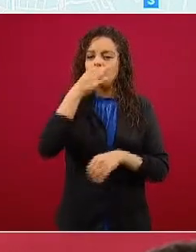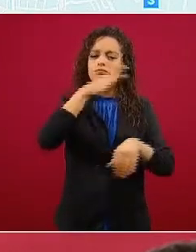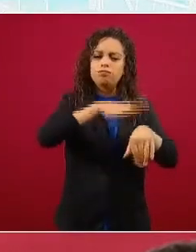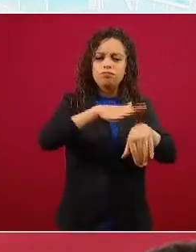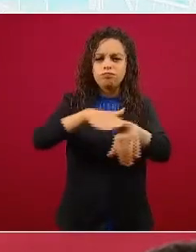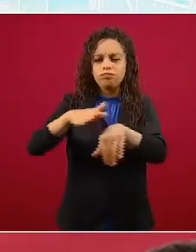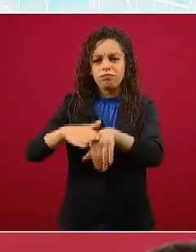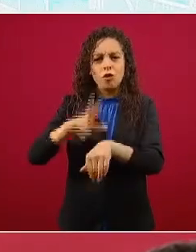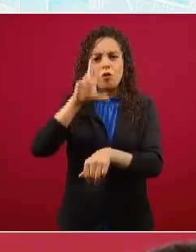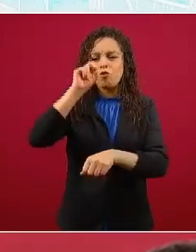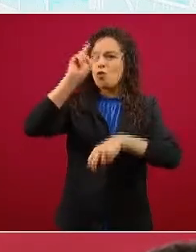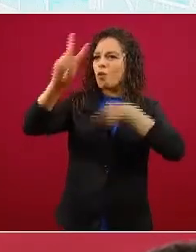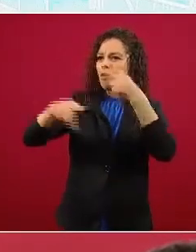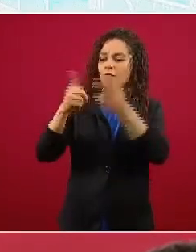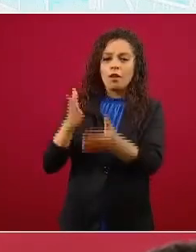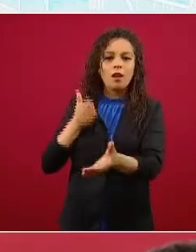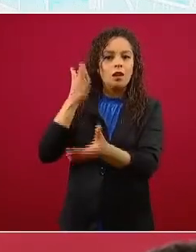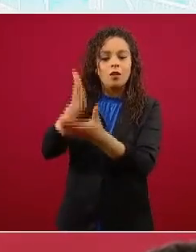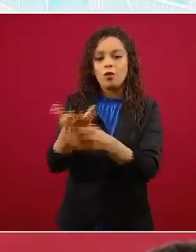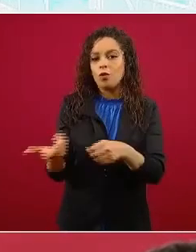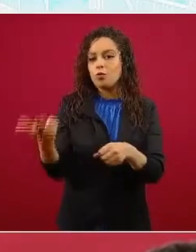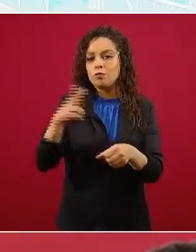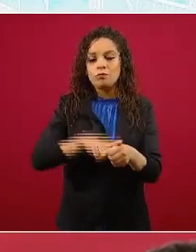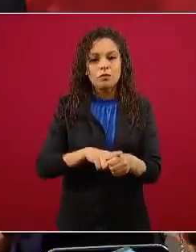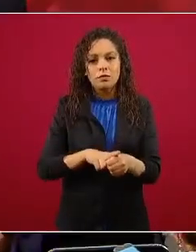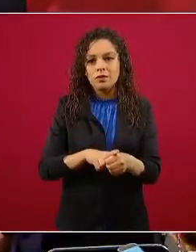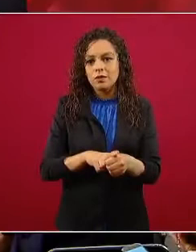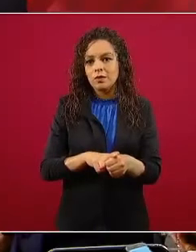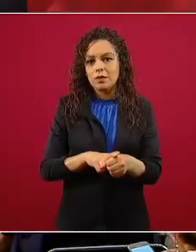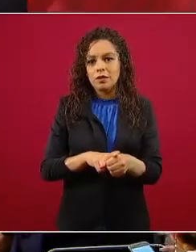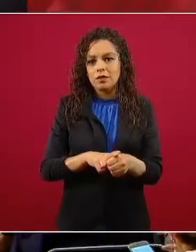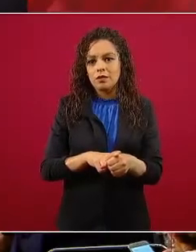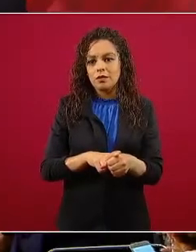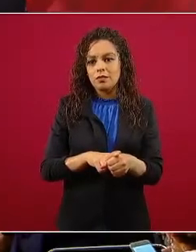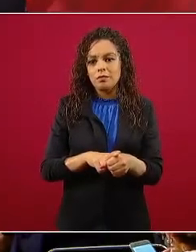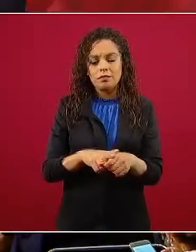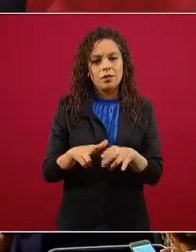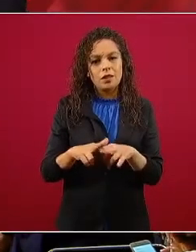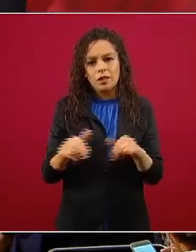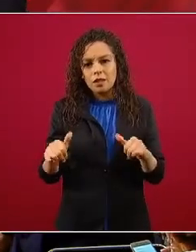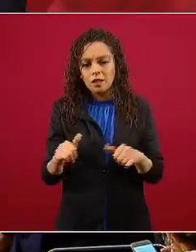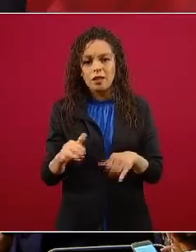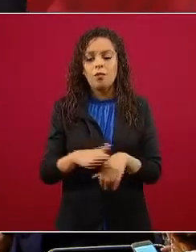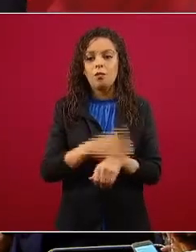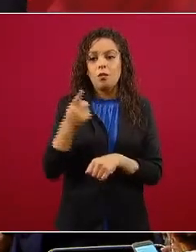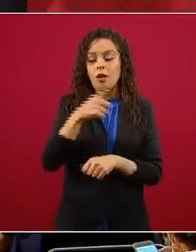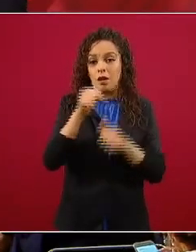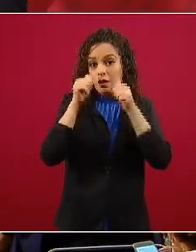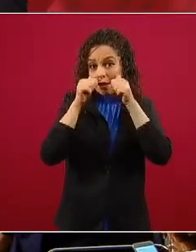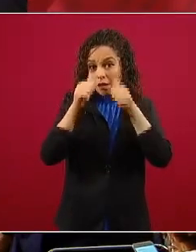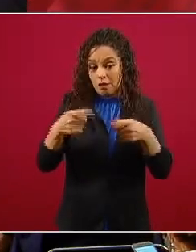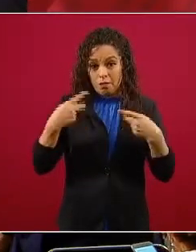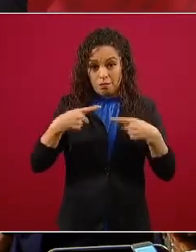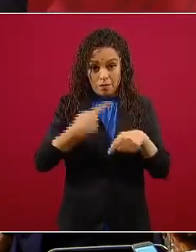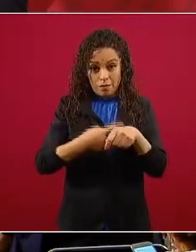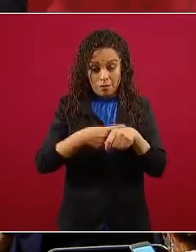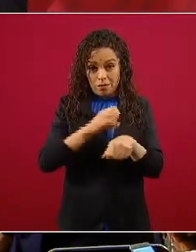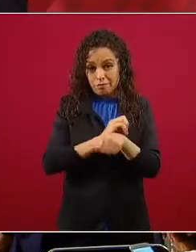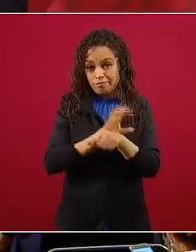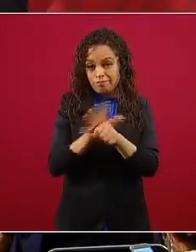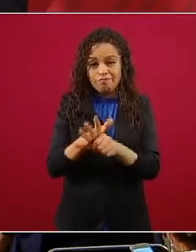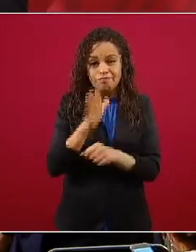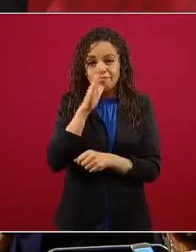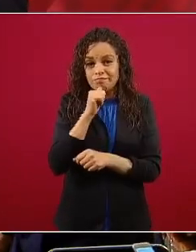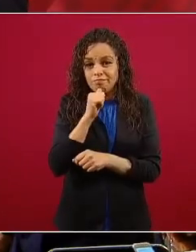En este momento ya no vayan a estos hospitales para atender a personas con COVID, porque están ya en